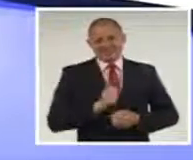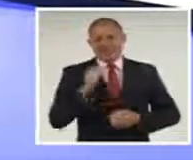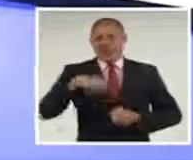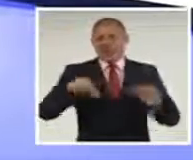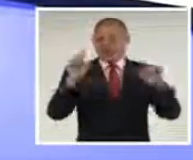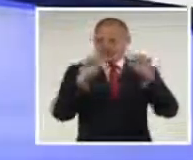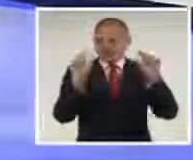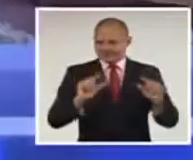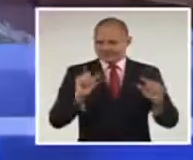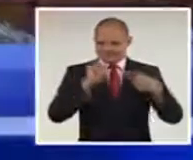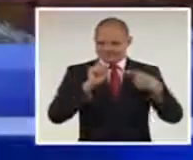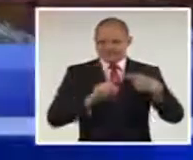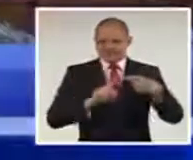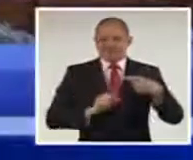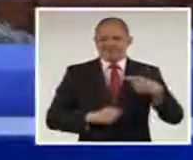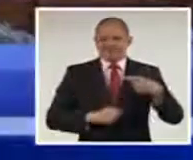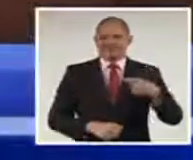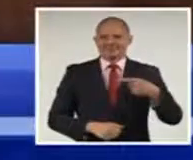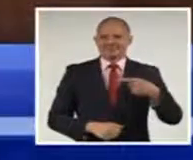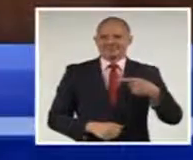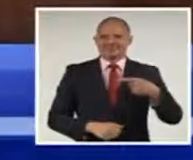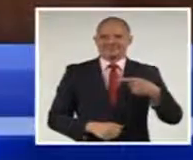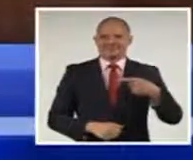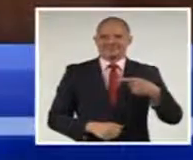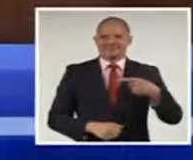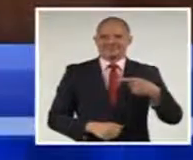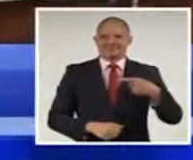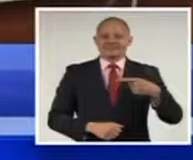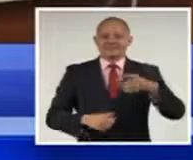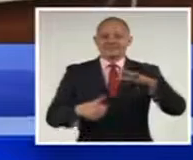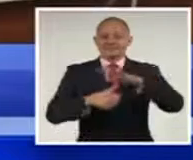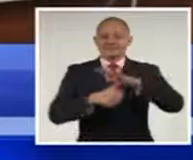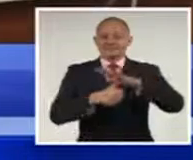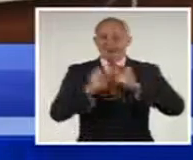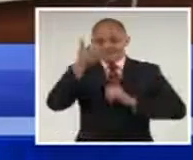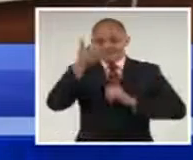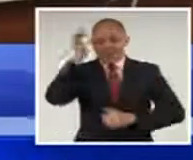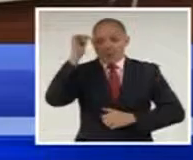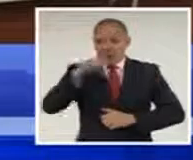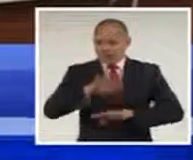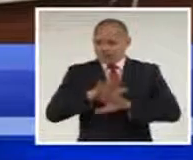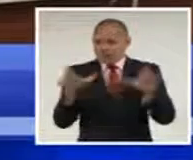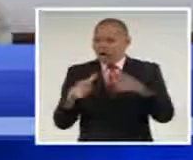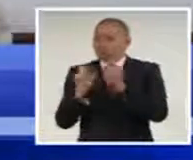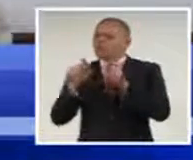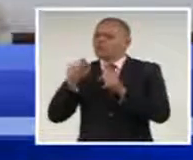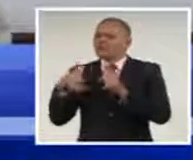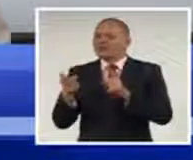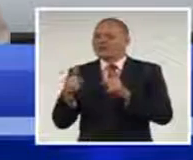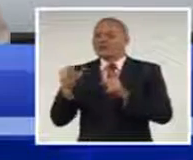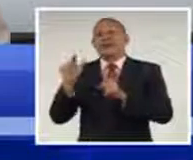nuestros titulares. Sostiene Díaz-Canel encuentro con expertos de la Academia de Ciencias de Cuba.